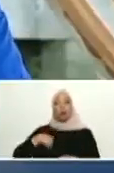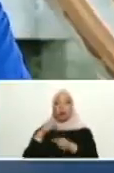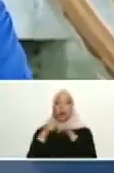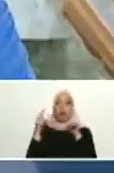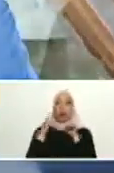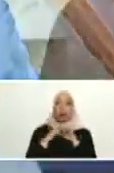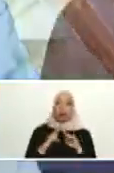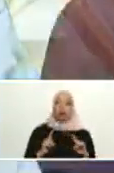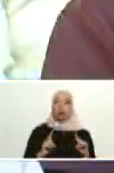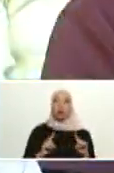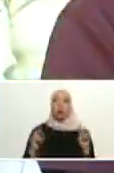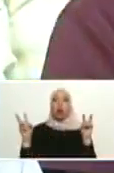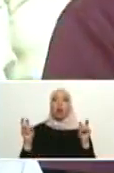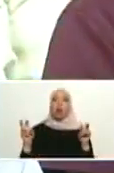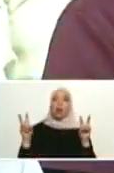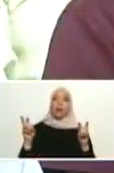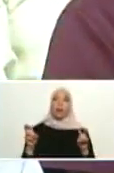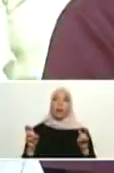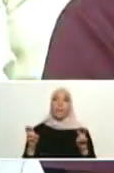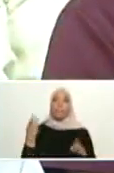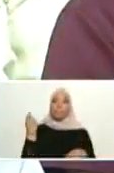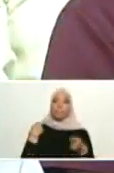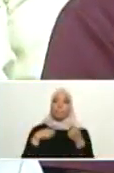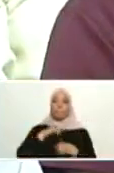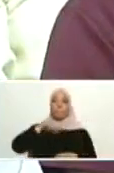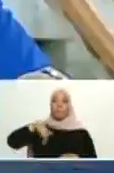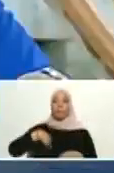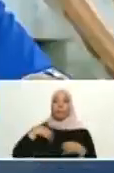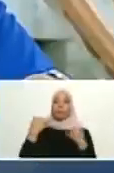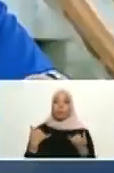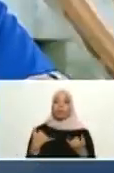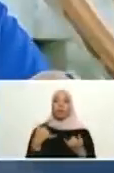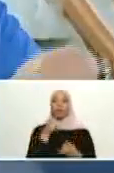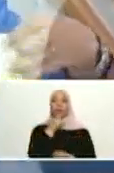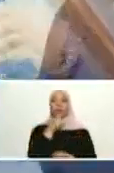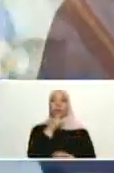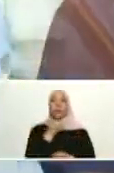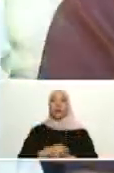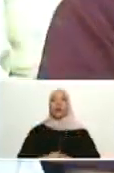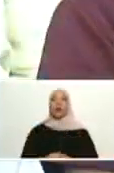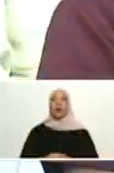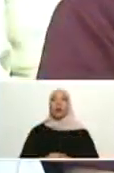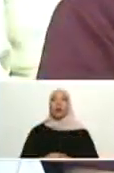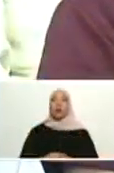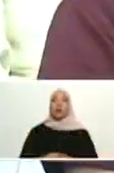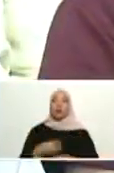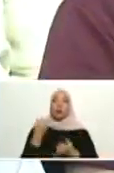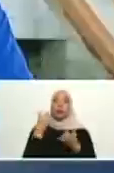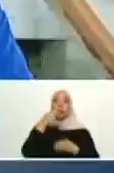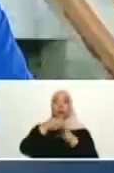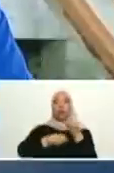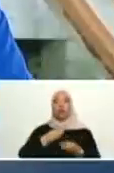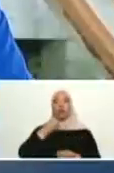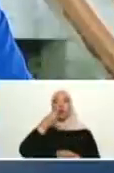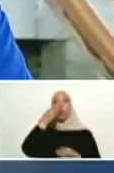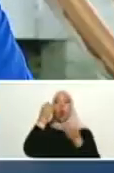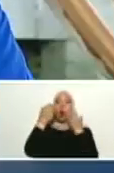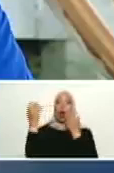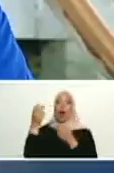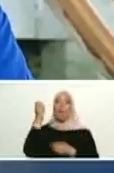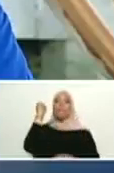diversificación, la nueva era económica. Y vámonos a Petare. Allá está el gran Pepe Rangel